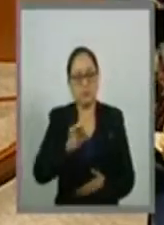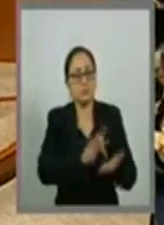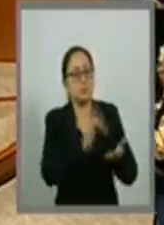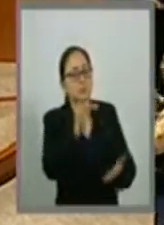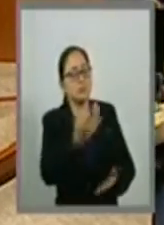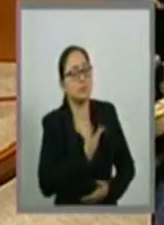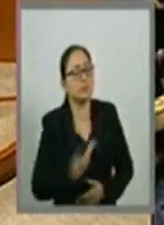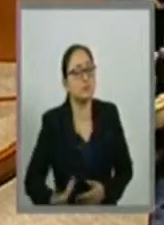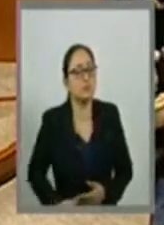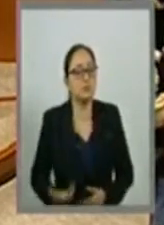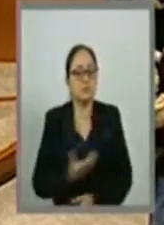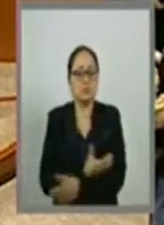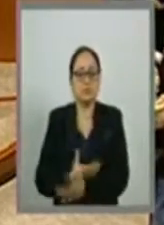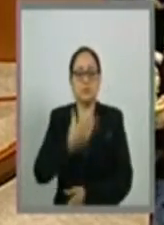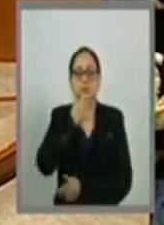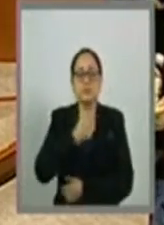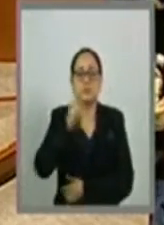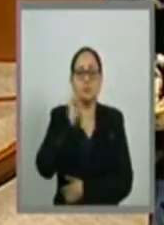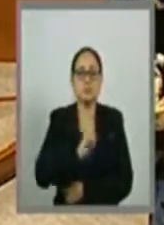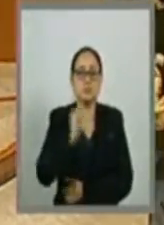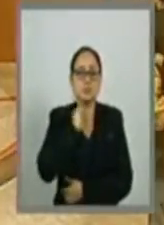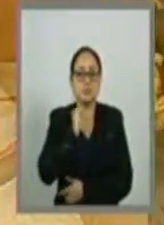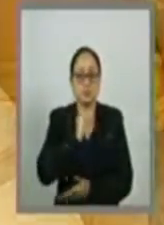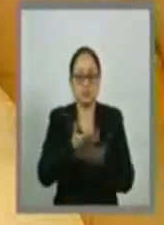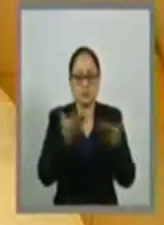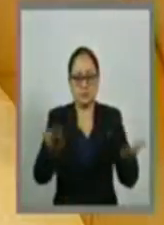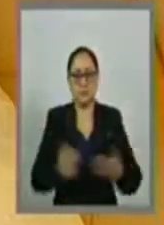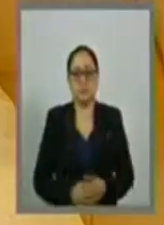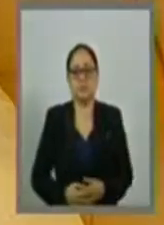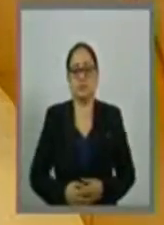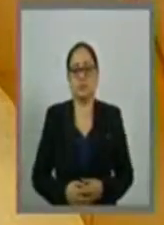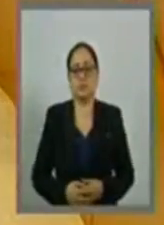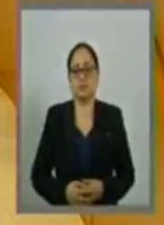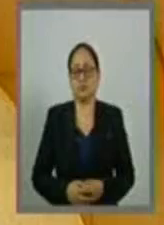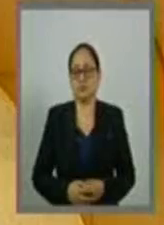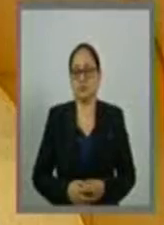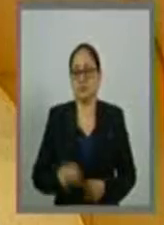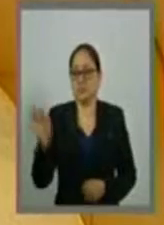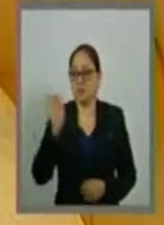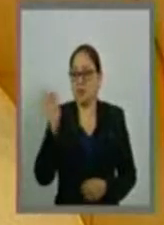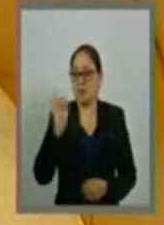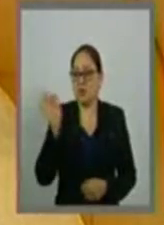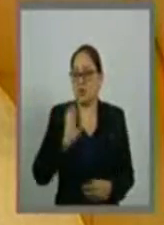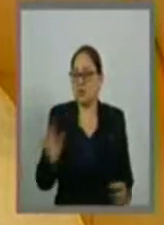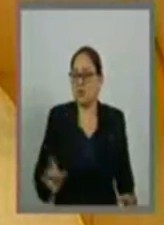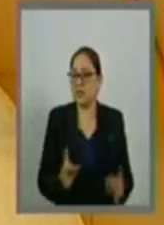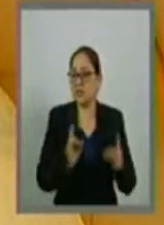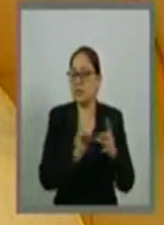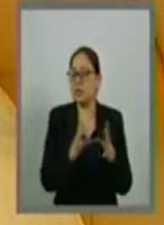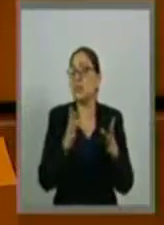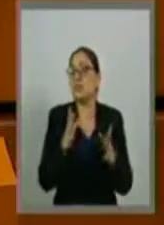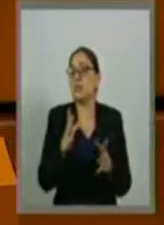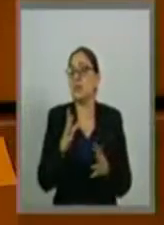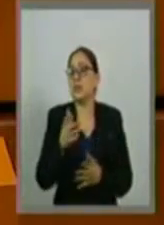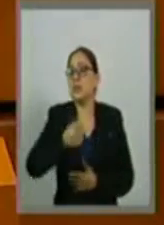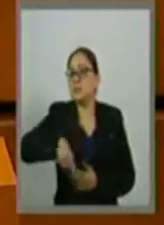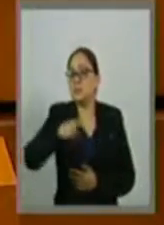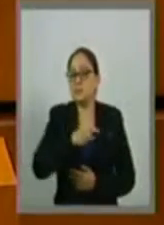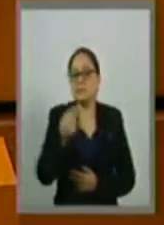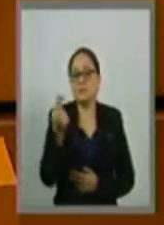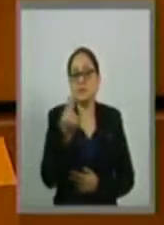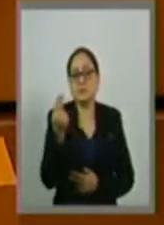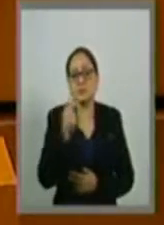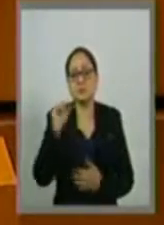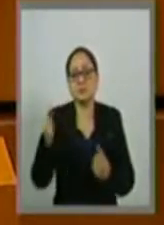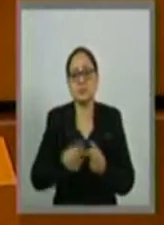presidente, compañeras senadoras, compañeros senadores. ¿Quién de nosotros no ha aquí requerido en alguna ocasión de